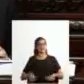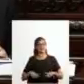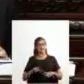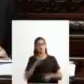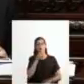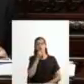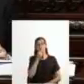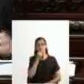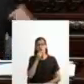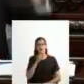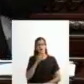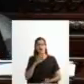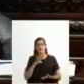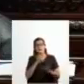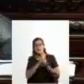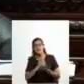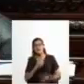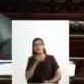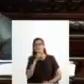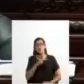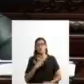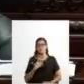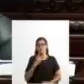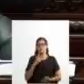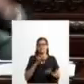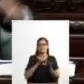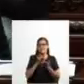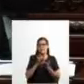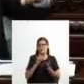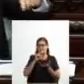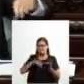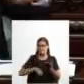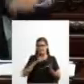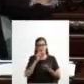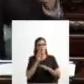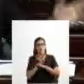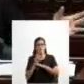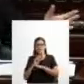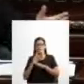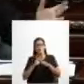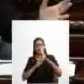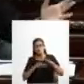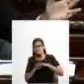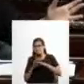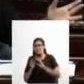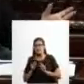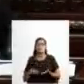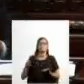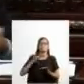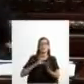Interior está el hijo del director de la Oficina Nacional del Servicio Civil que es el que tiene que controlar que no hayan ingresos demás del Estado,